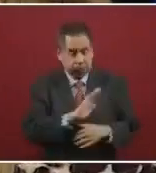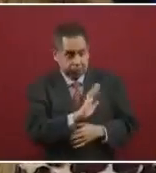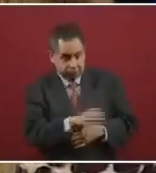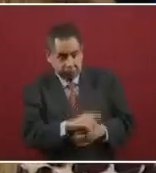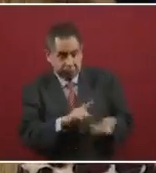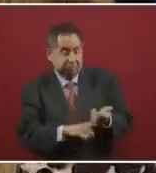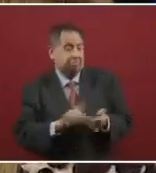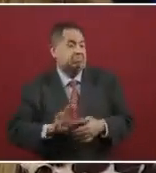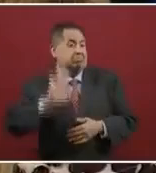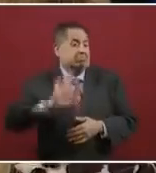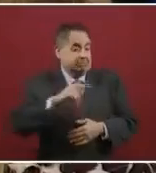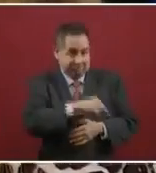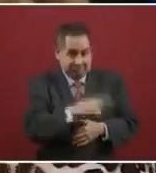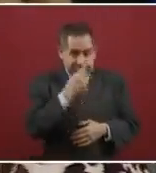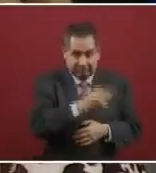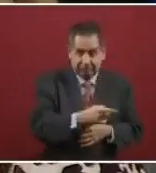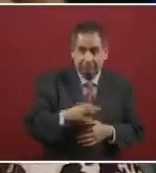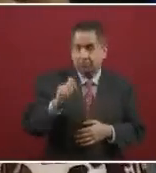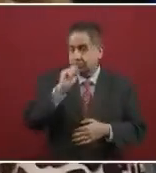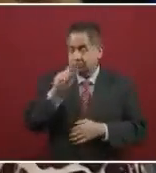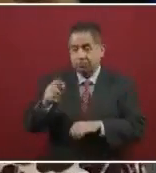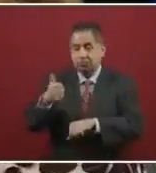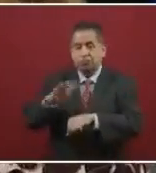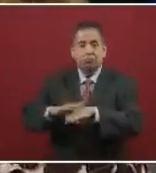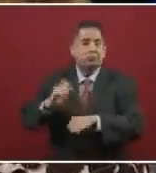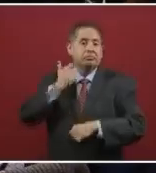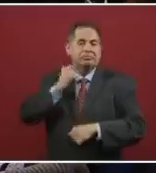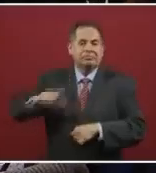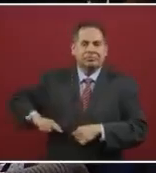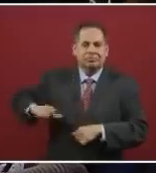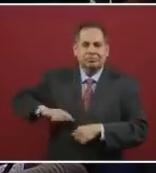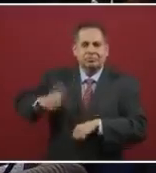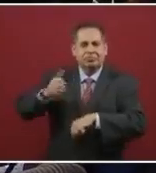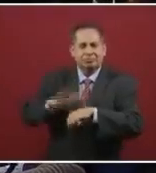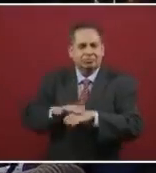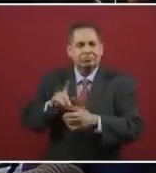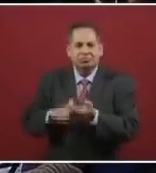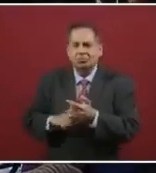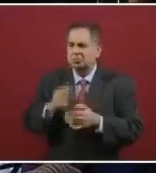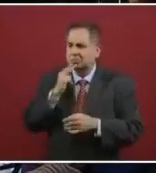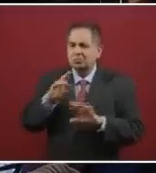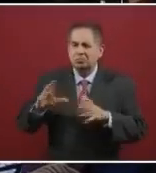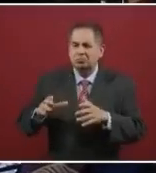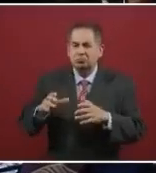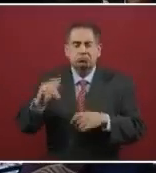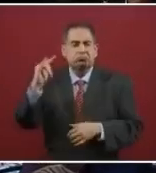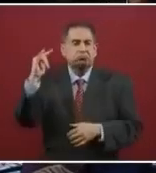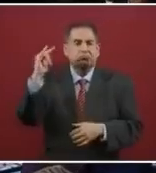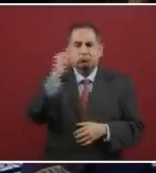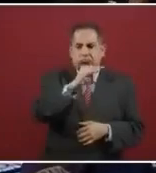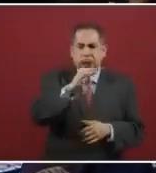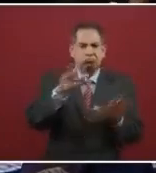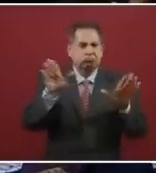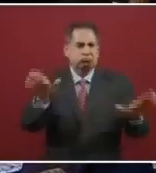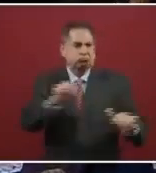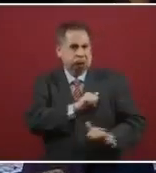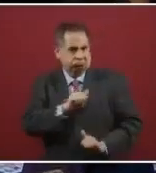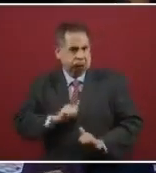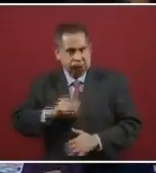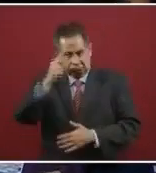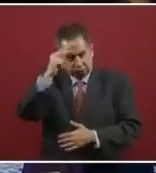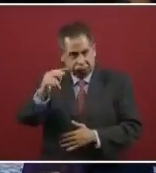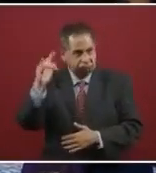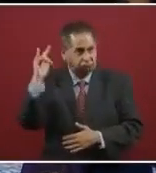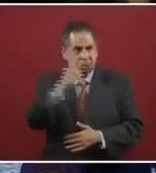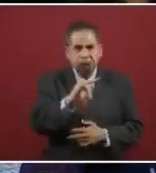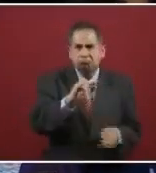hubo por parte de la administración anterior, se utilizaron un avión de la Fuerza Aérea Mexicana y